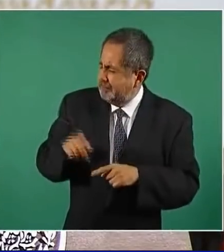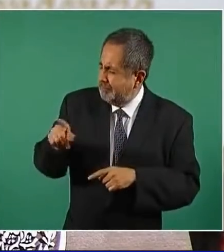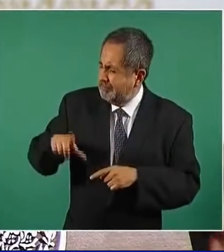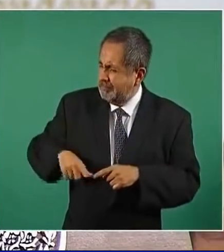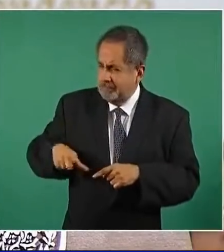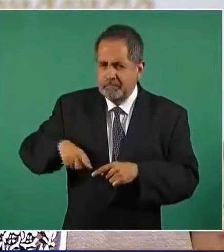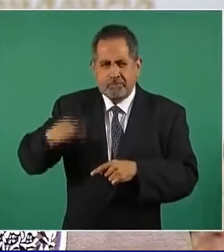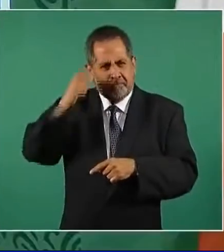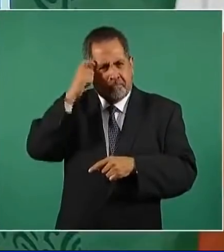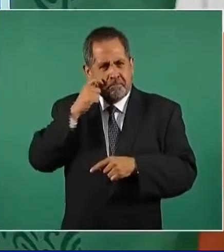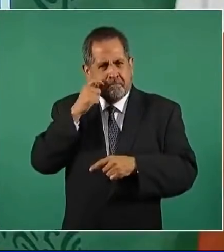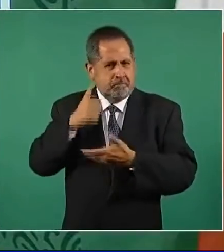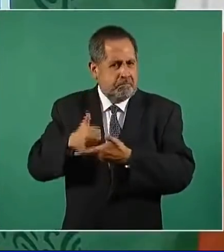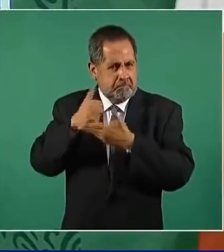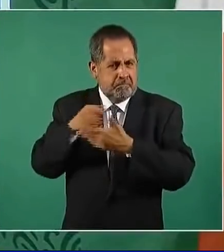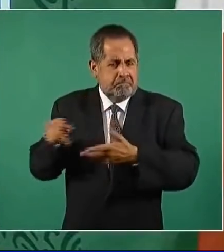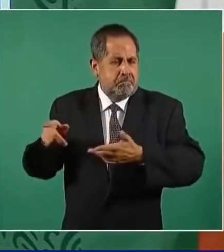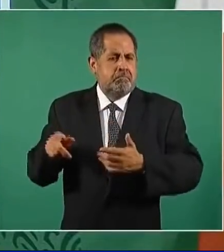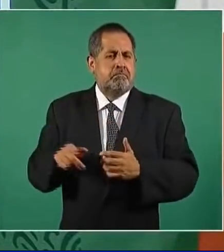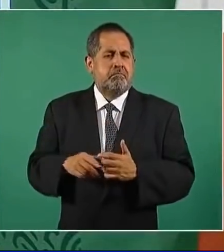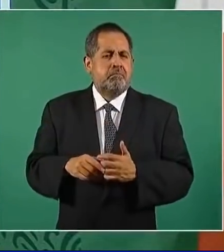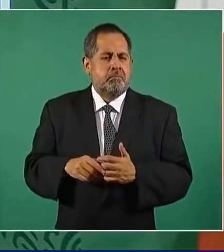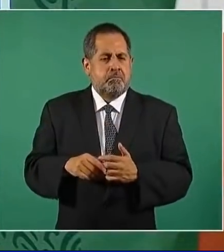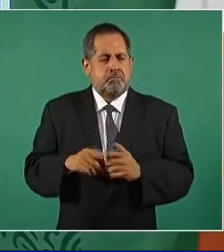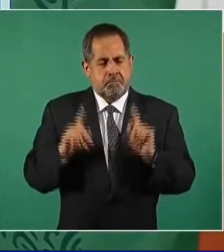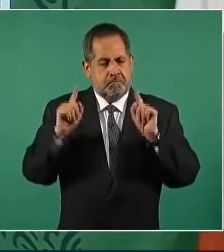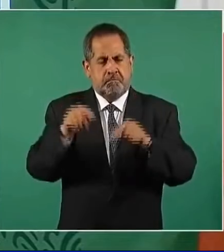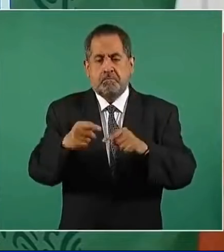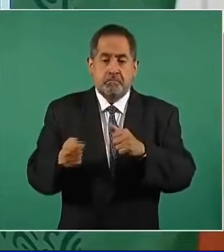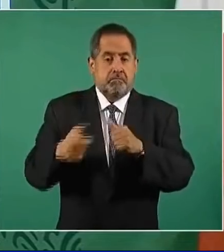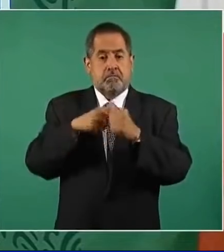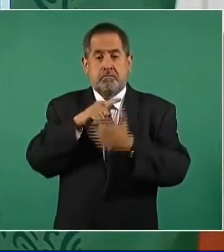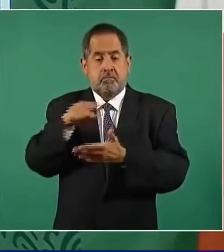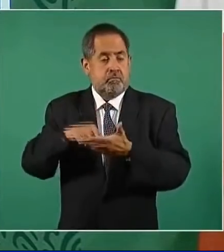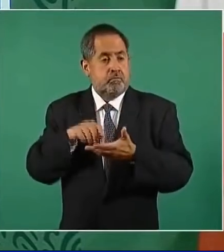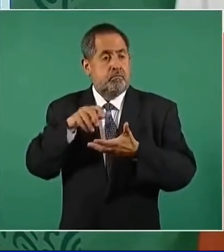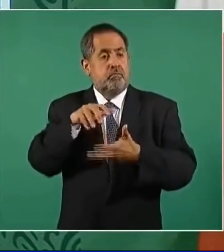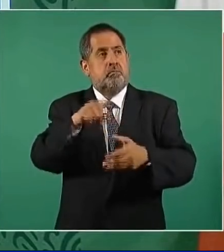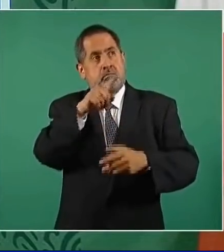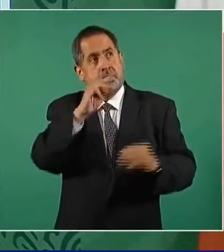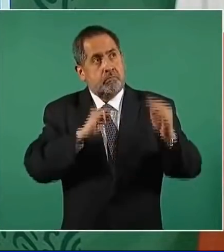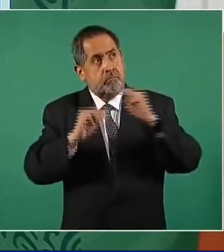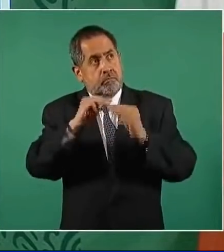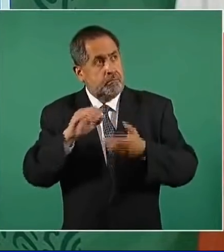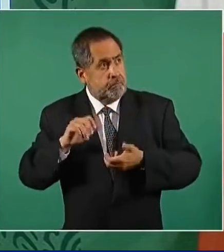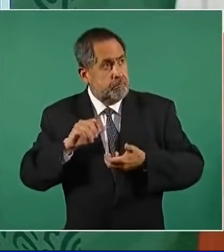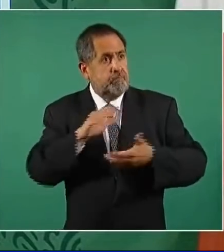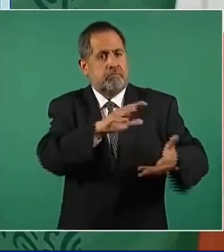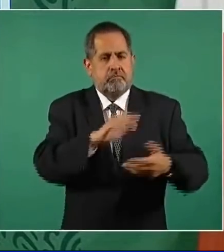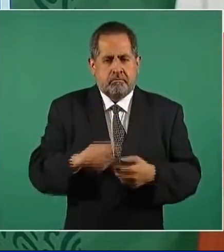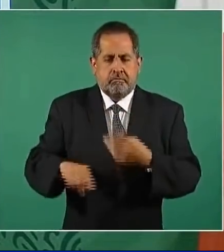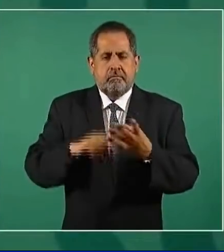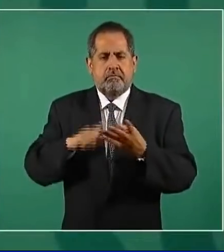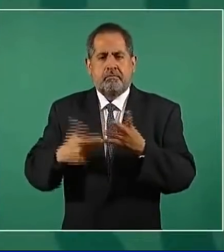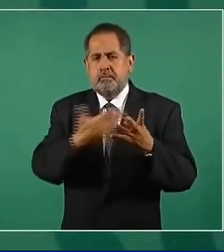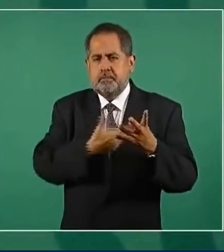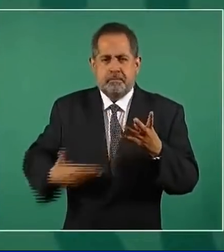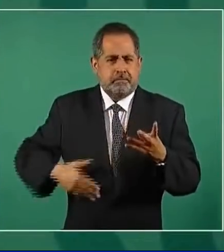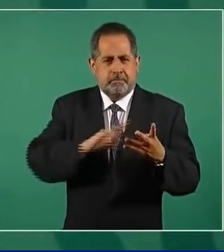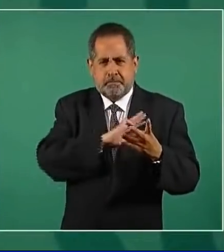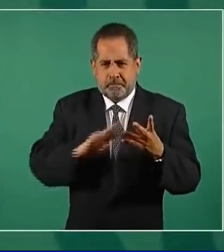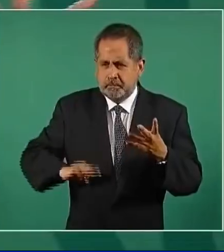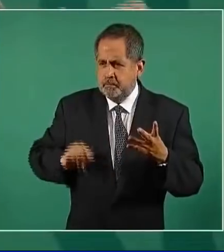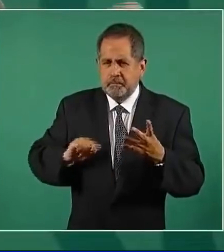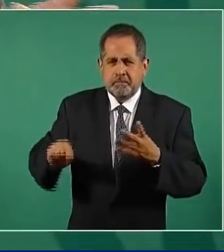guerrero porque se la primera entrega fue en la montaña los presidentes municipales